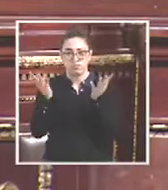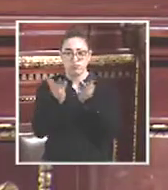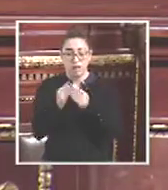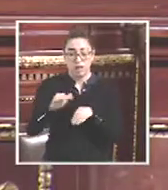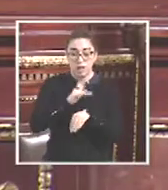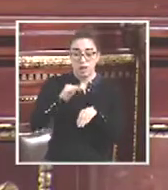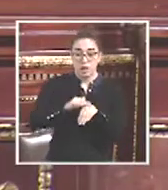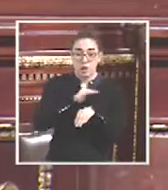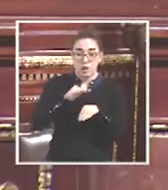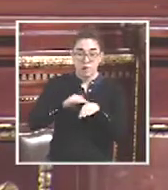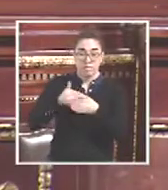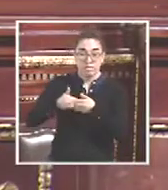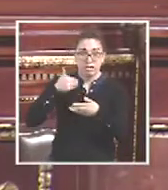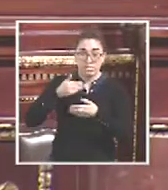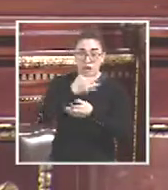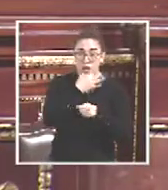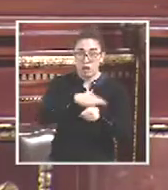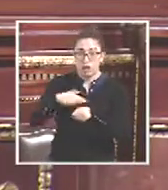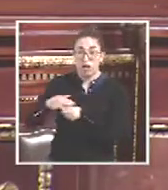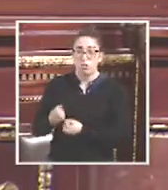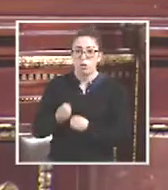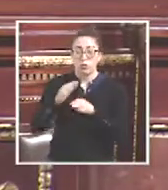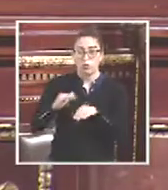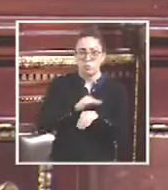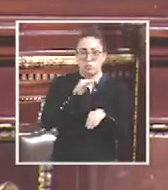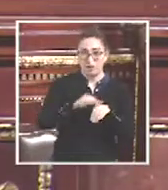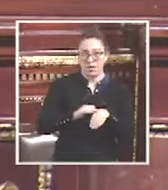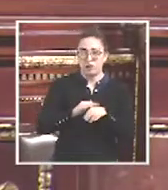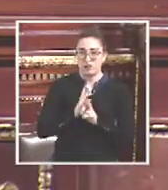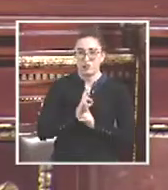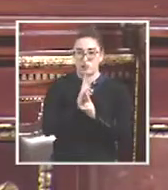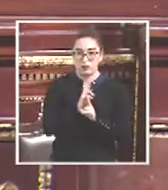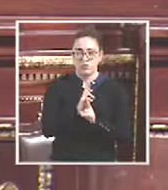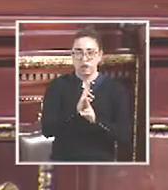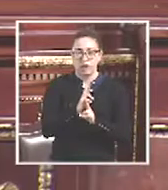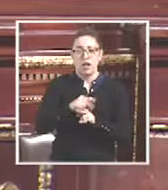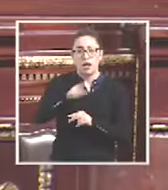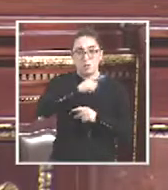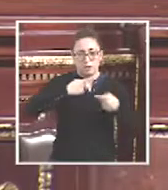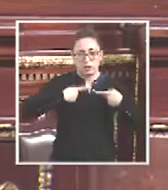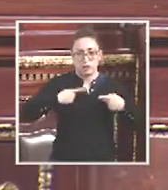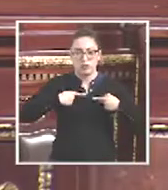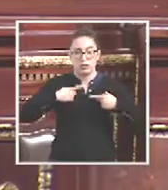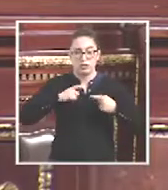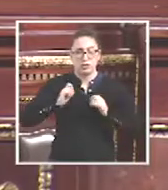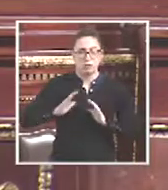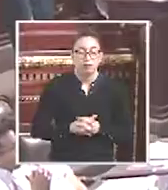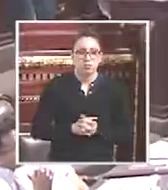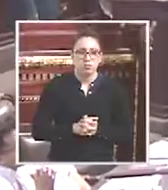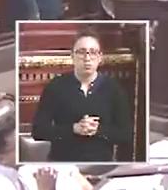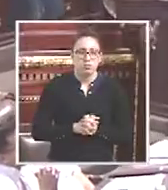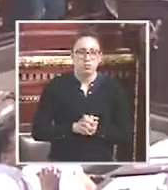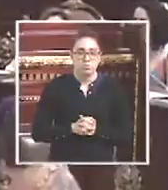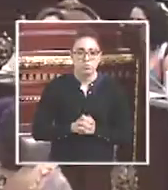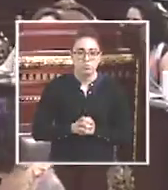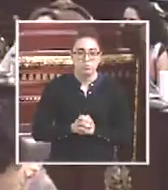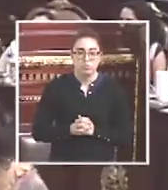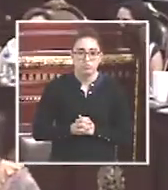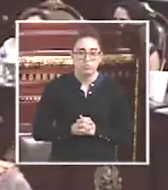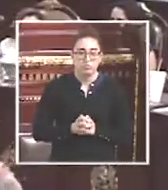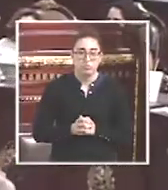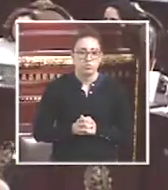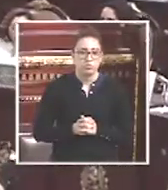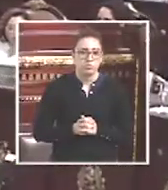del punto de acuerdo presentado por el diputado de Morena, Rigoberto Salgado, quien solicitó a la Contraloría Interna investigue posibles actos y omisiones del